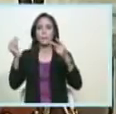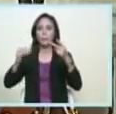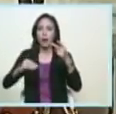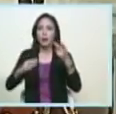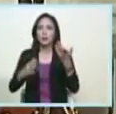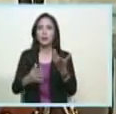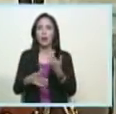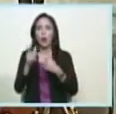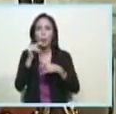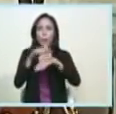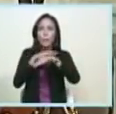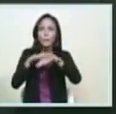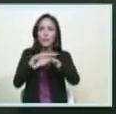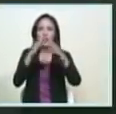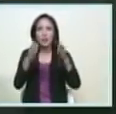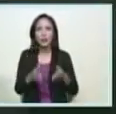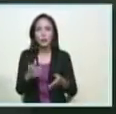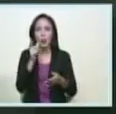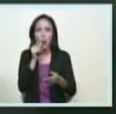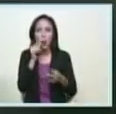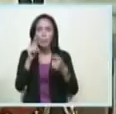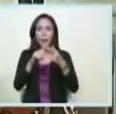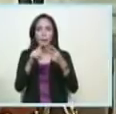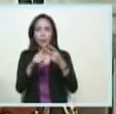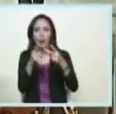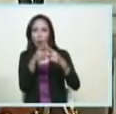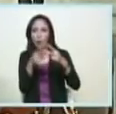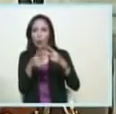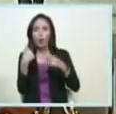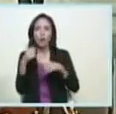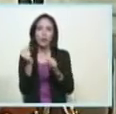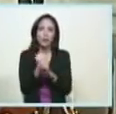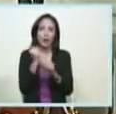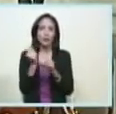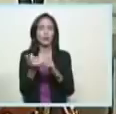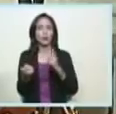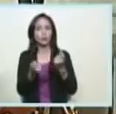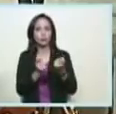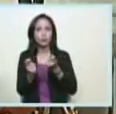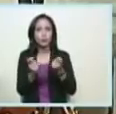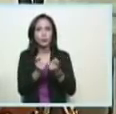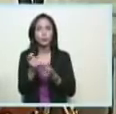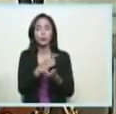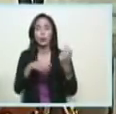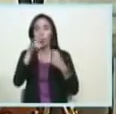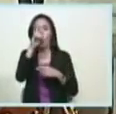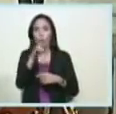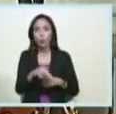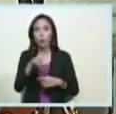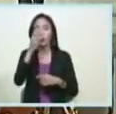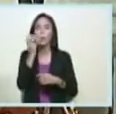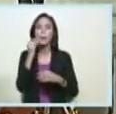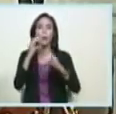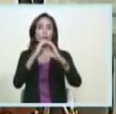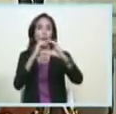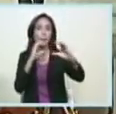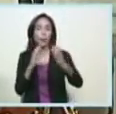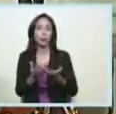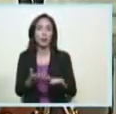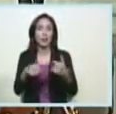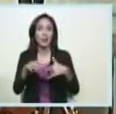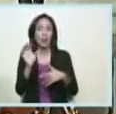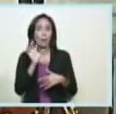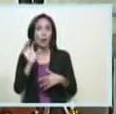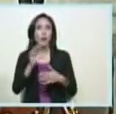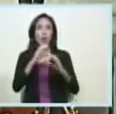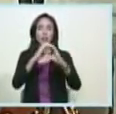hipólito abreu han estado trabajando todos estos días por los transportistas del país